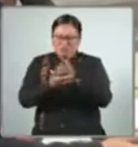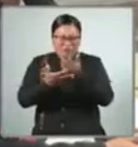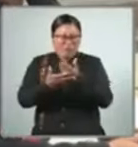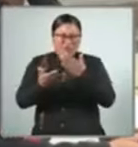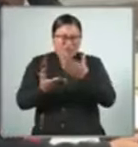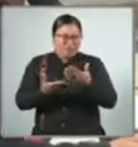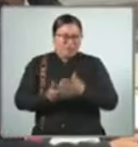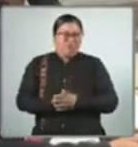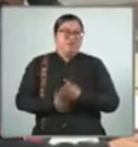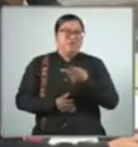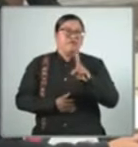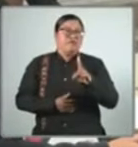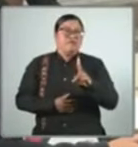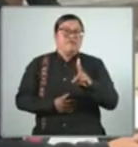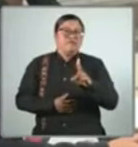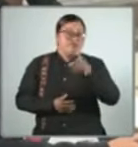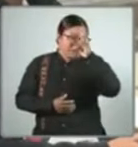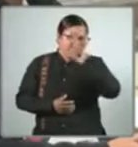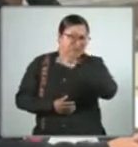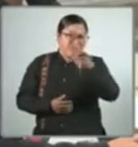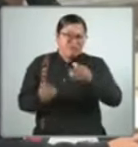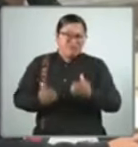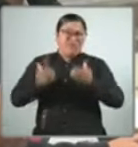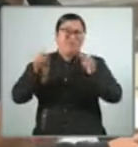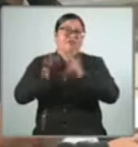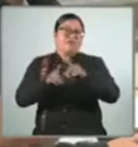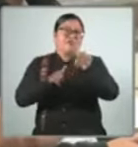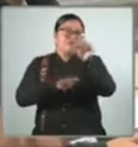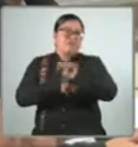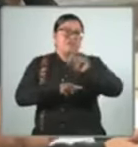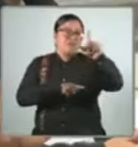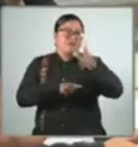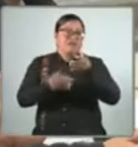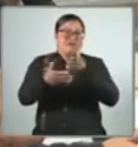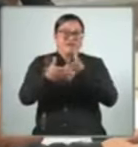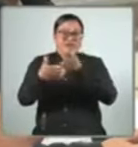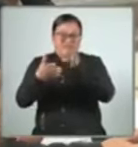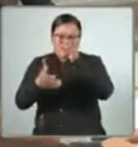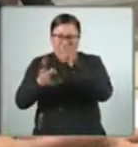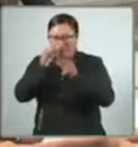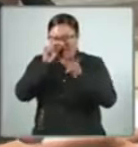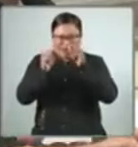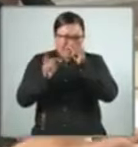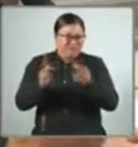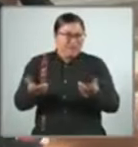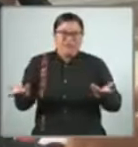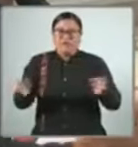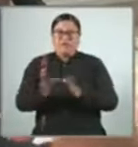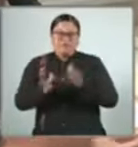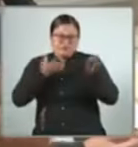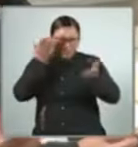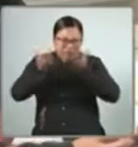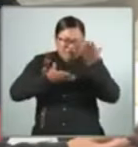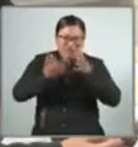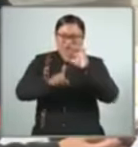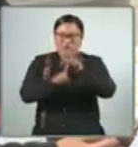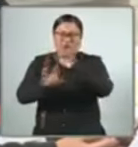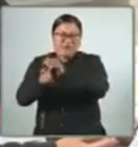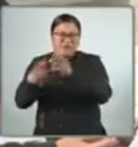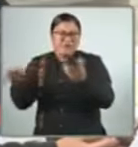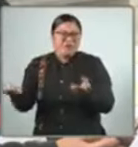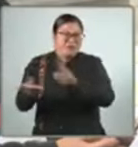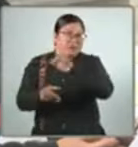cosas, pero de allá el siguiente paso a nivel profesional es donde se topan con la situación. ¿De qué sirvió tanto estudio, tantos logros? Si